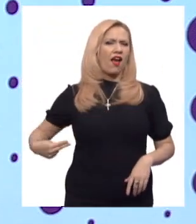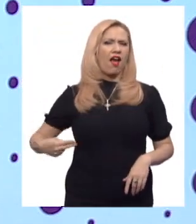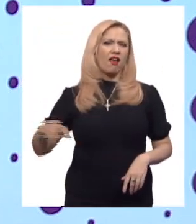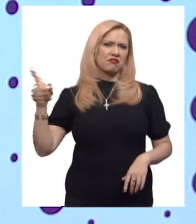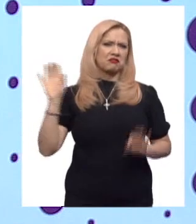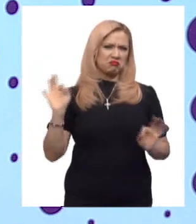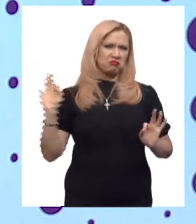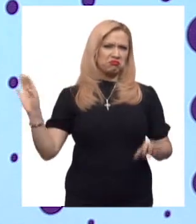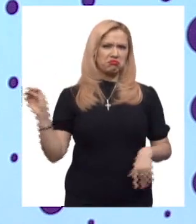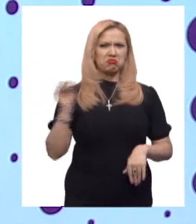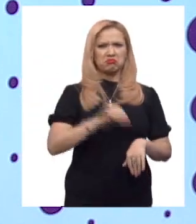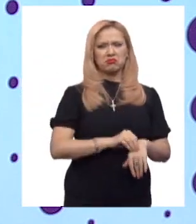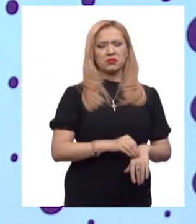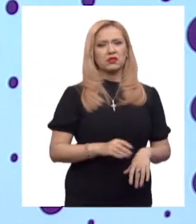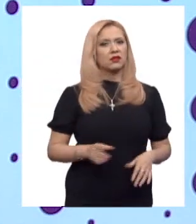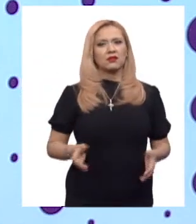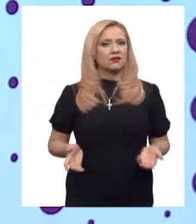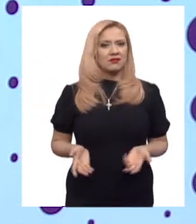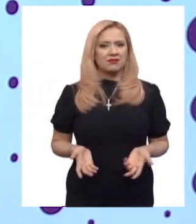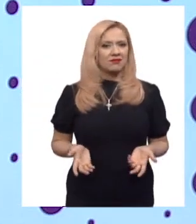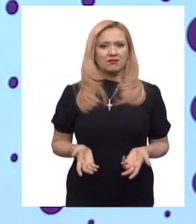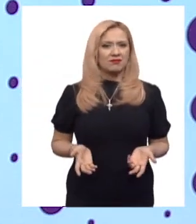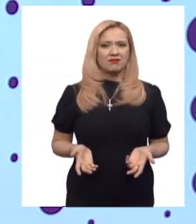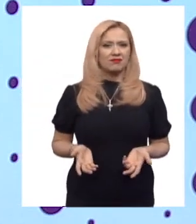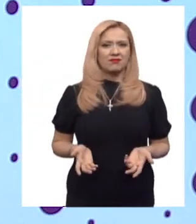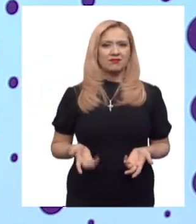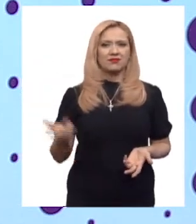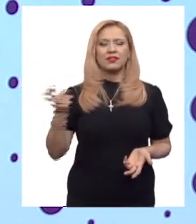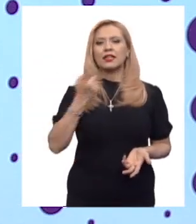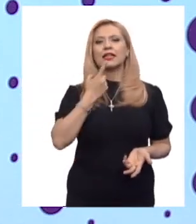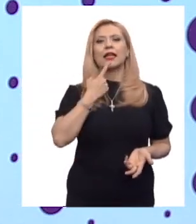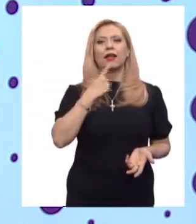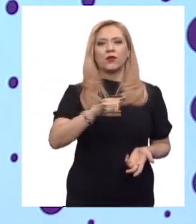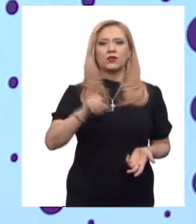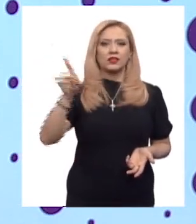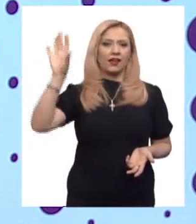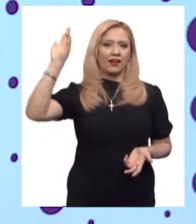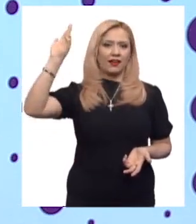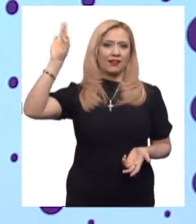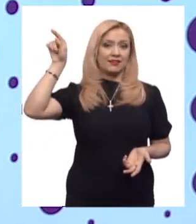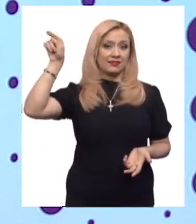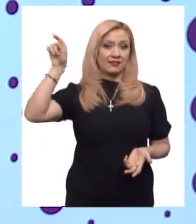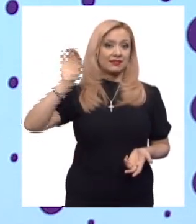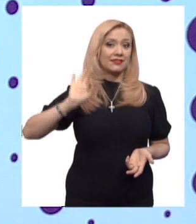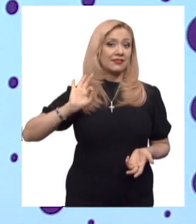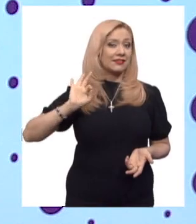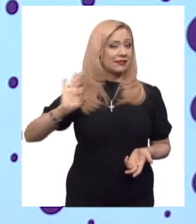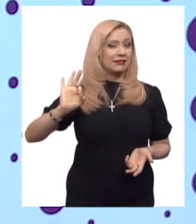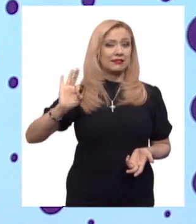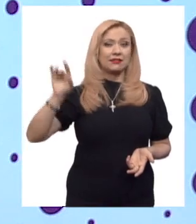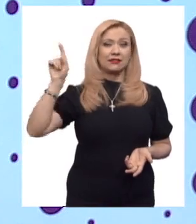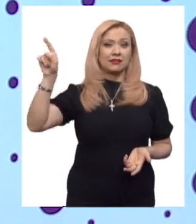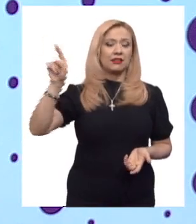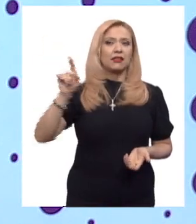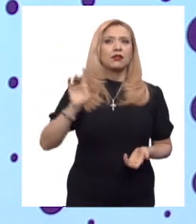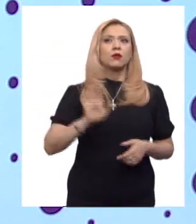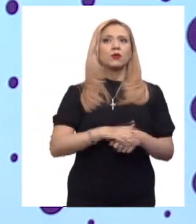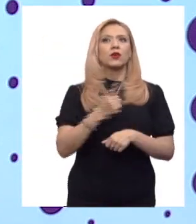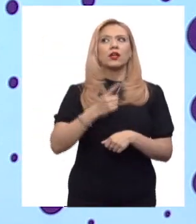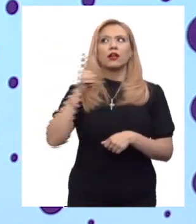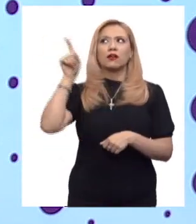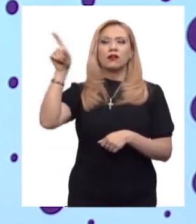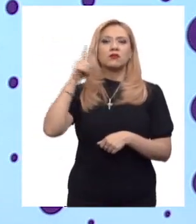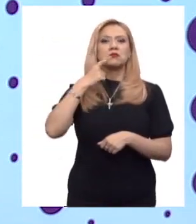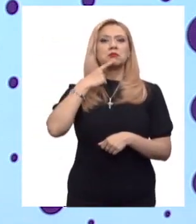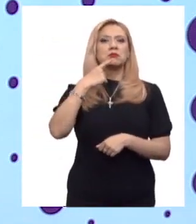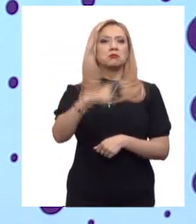bien. Funciona bien porque hay una cultura de denuncia, como decía Saraí, ¿no? Funciona bien porque el sistema